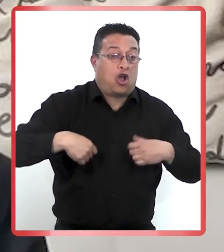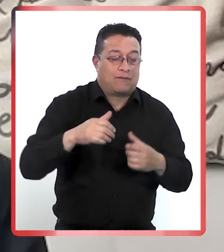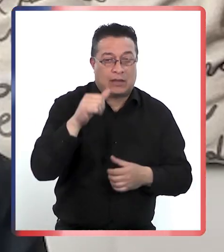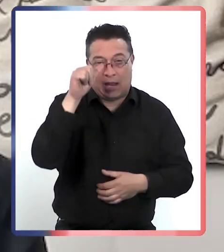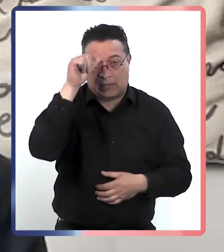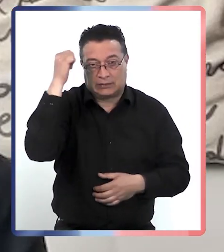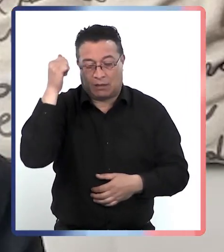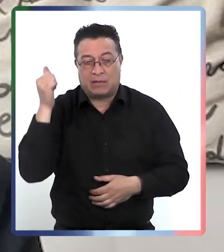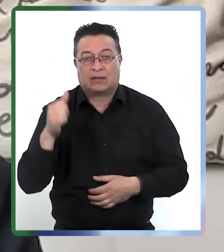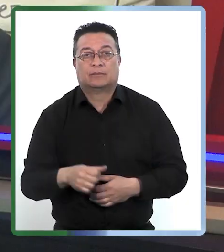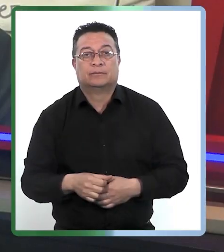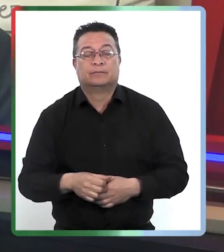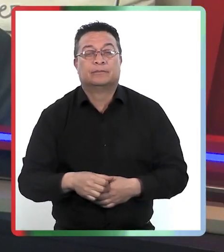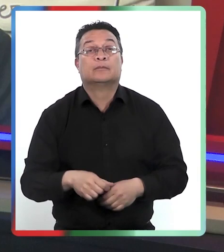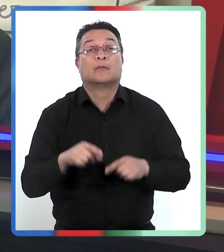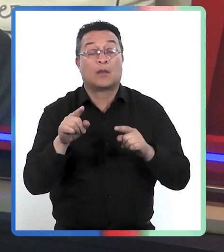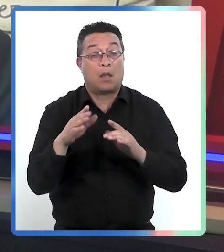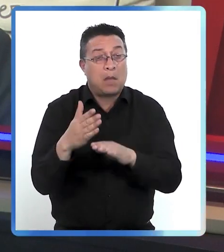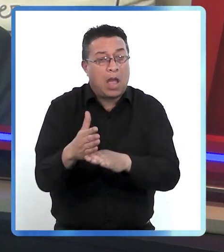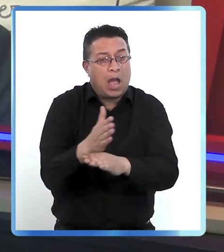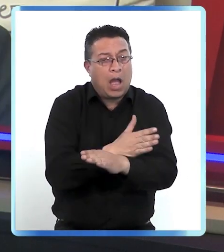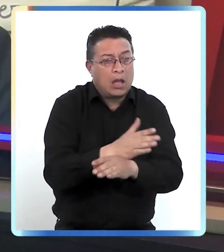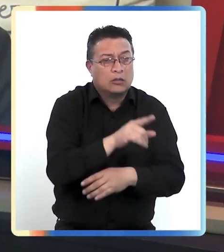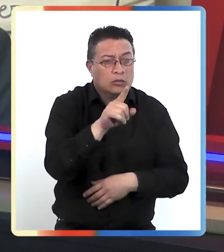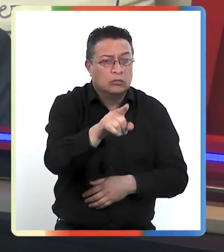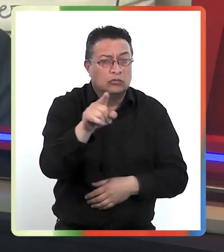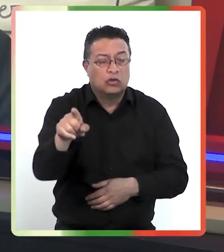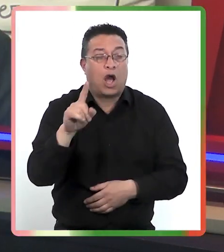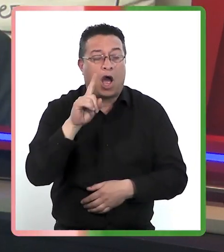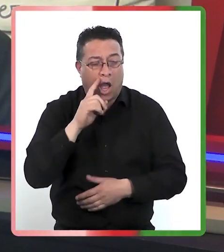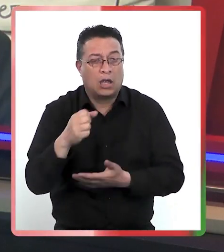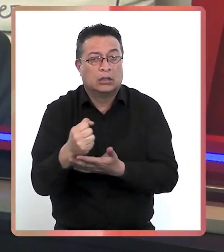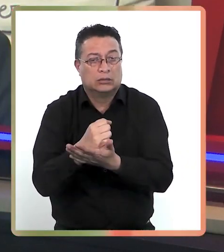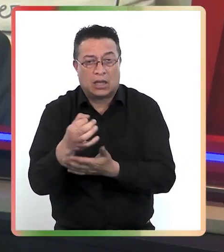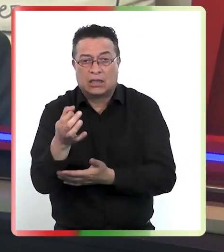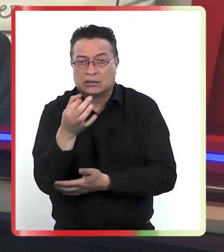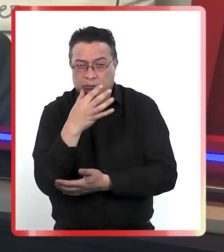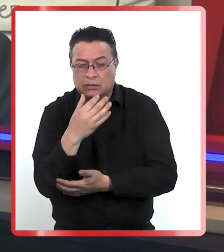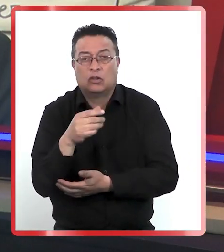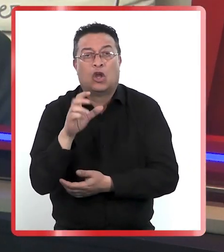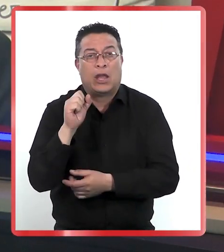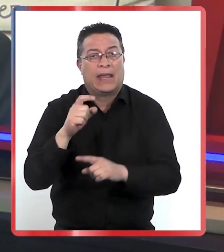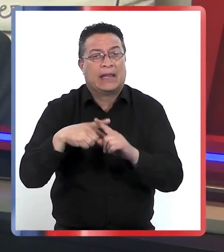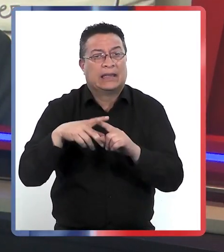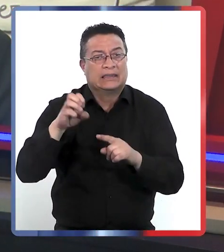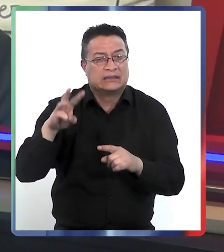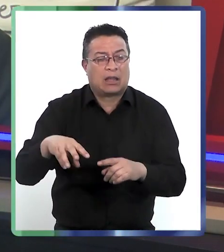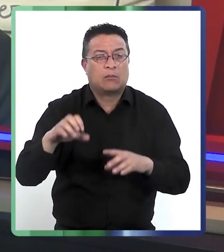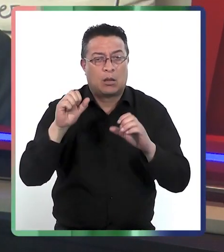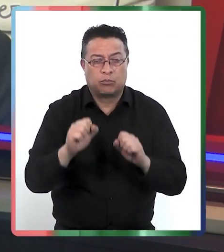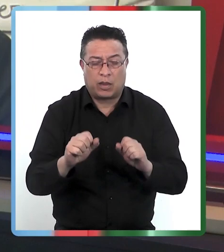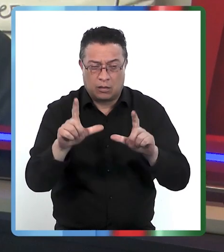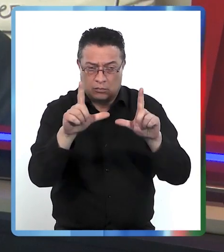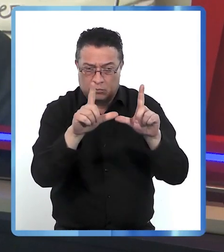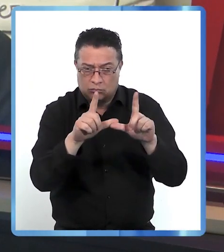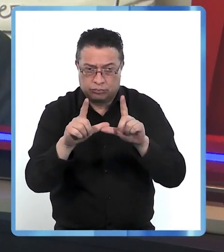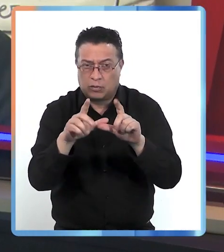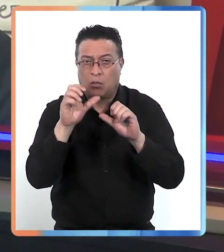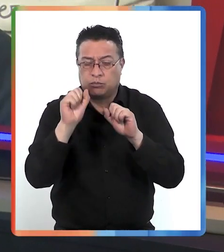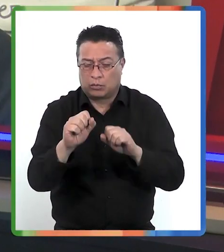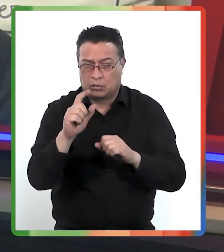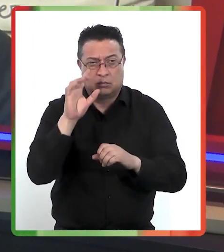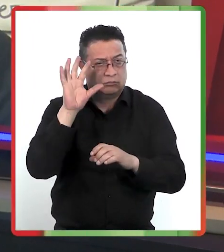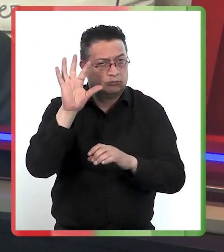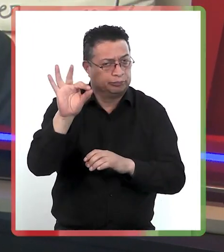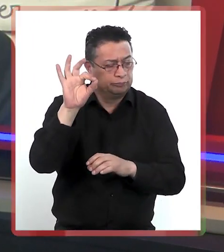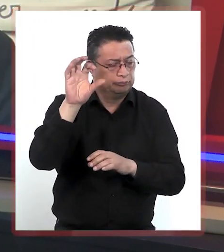la enfermedad de Alzheimer. Y en estos casos más tempranos, ¿hay algún quizá tratamiento, algún examen como para poder